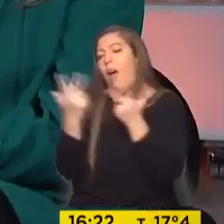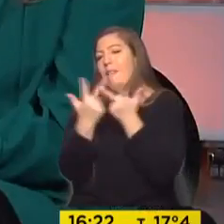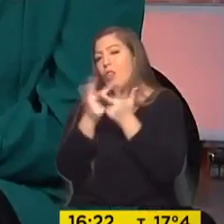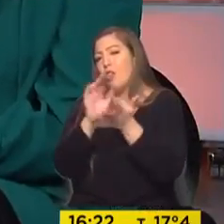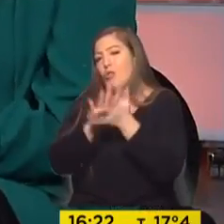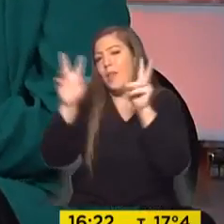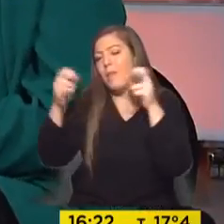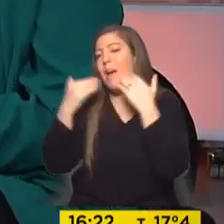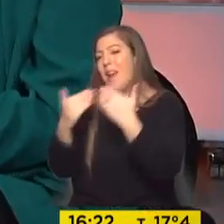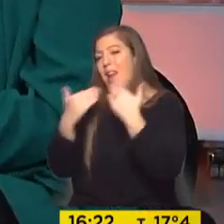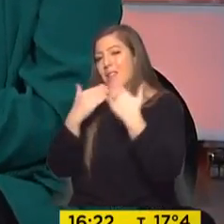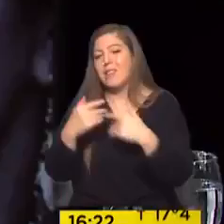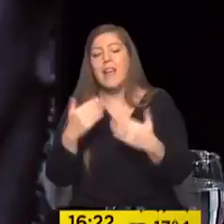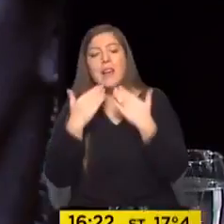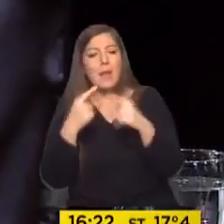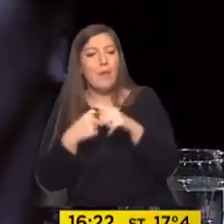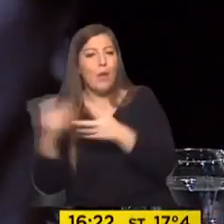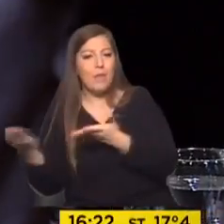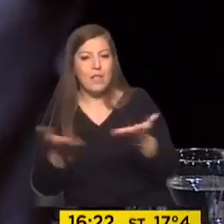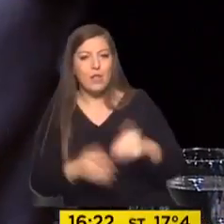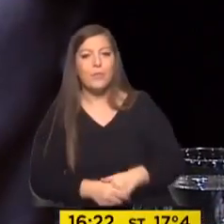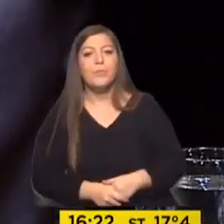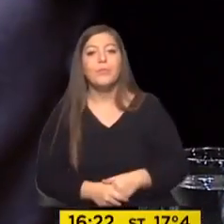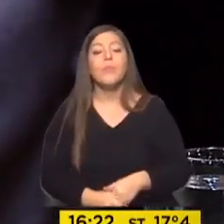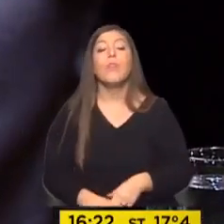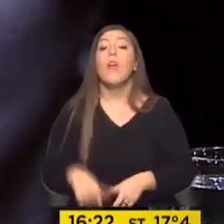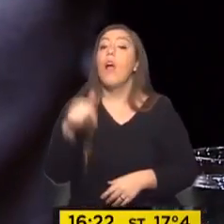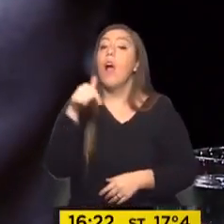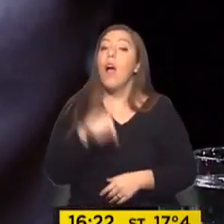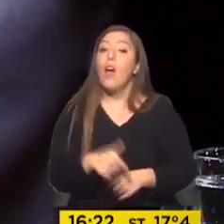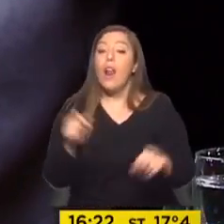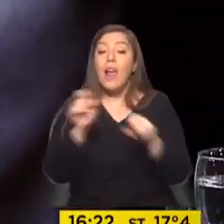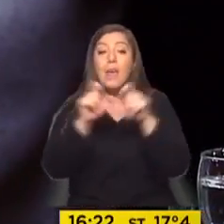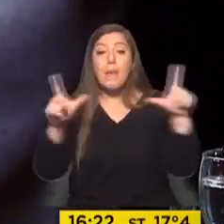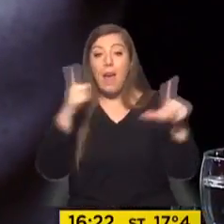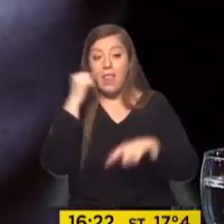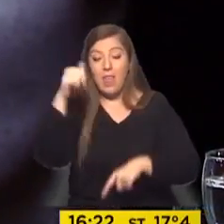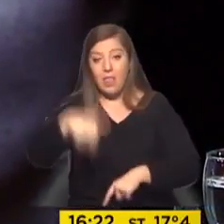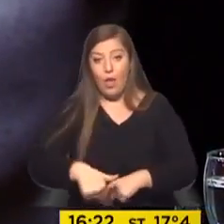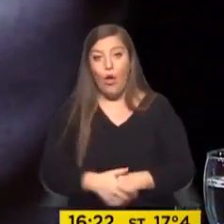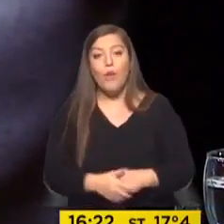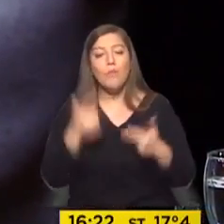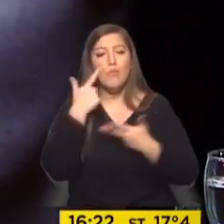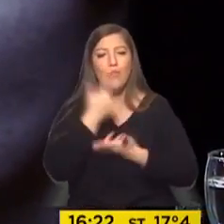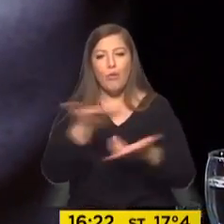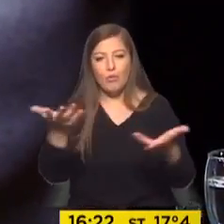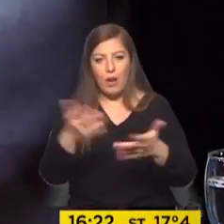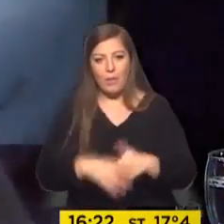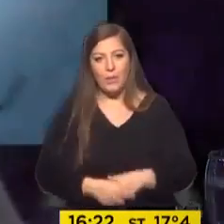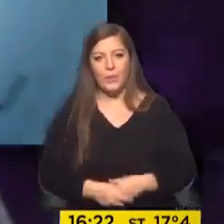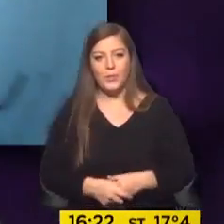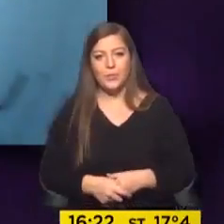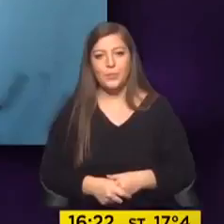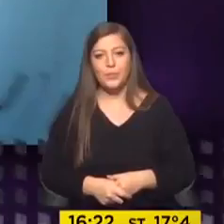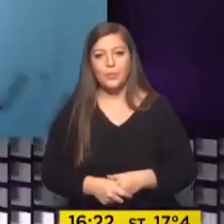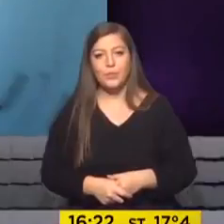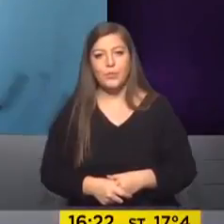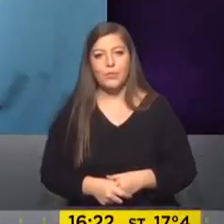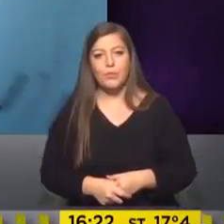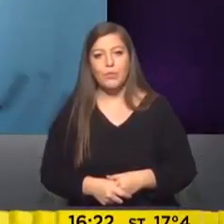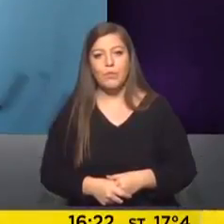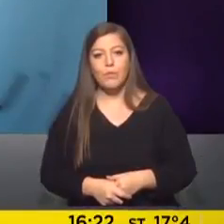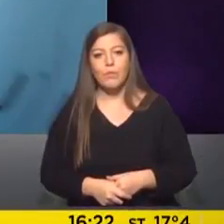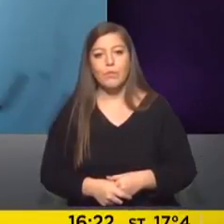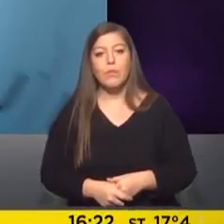gracias por la invitación. Gracias por la invitación. Favor. Nos vamos ahora a la imagen del día, la compartimos con ustedes, que tiene que ver con